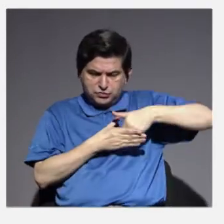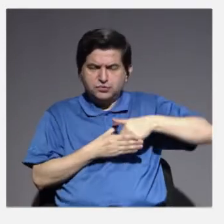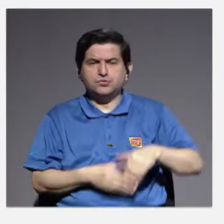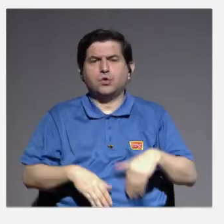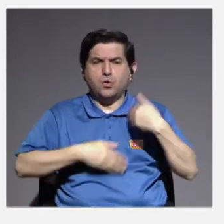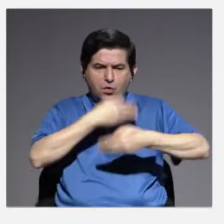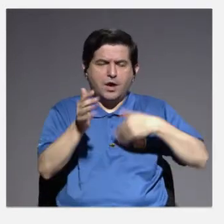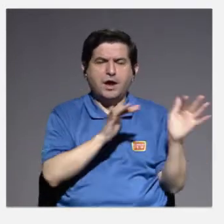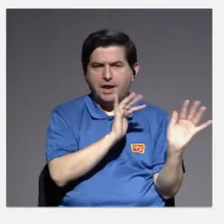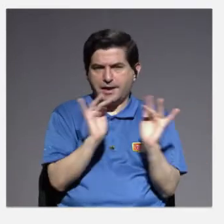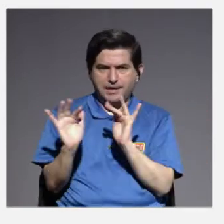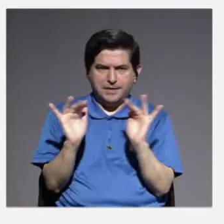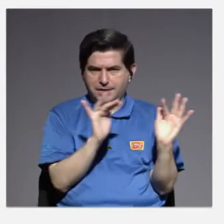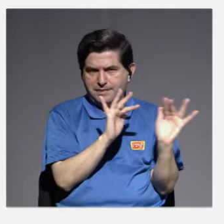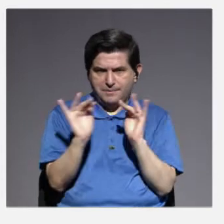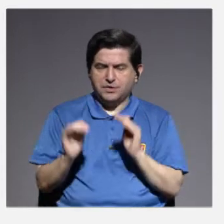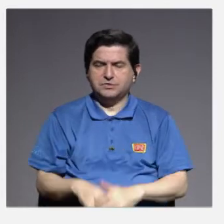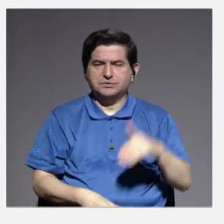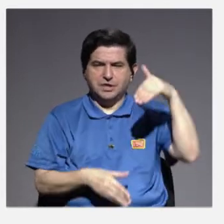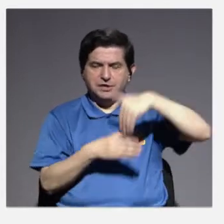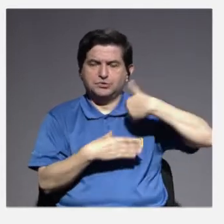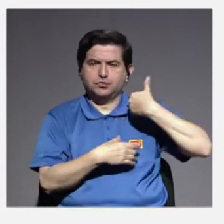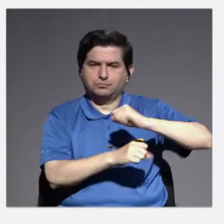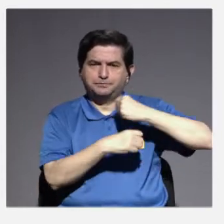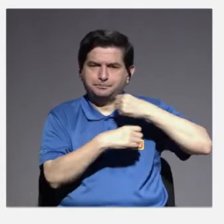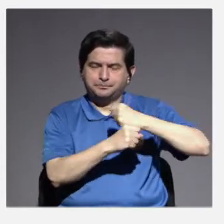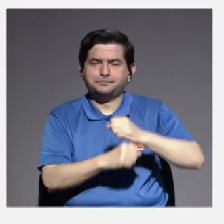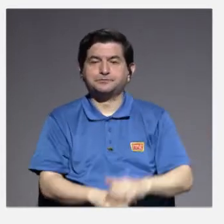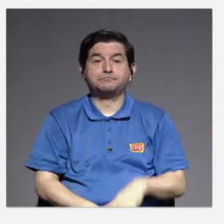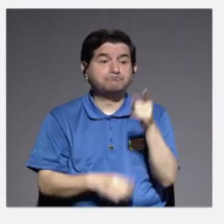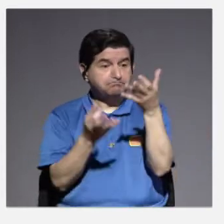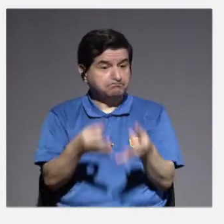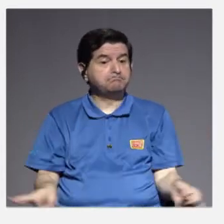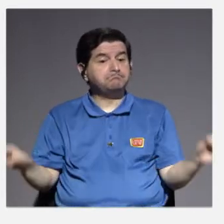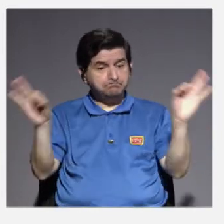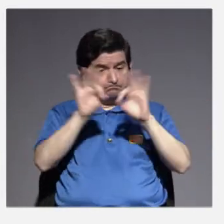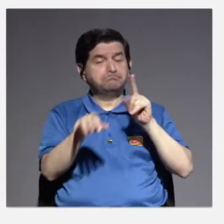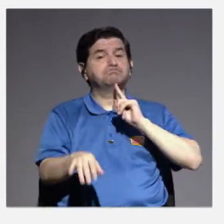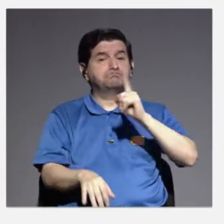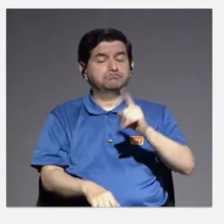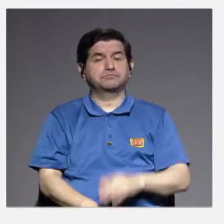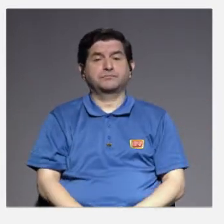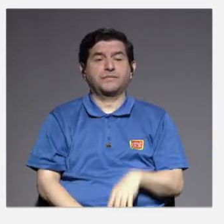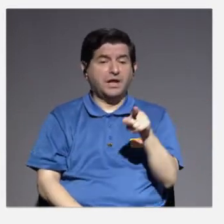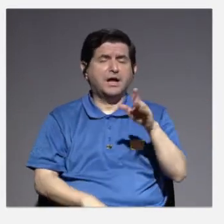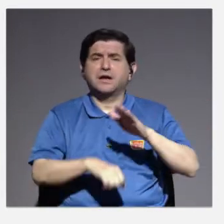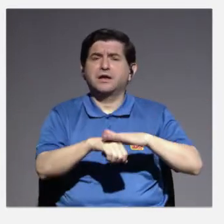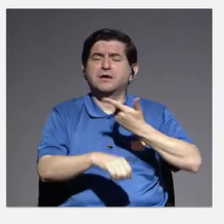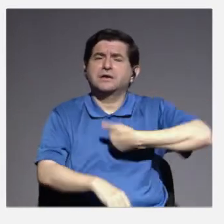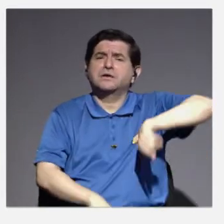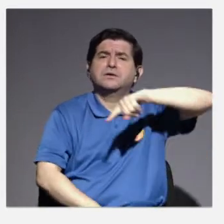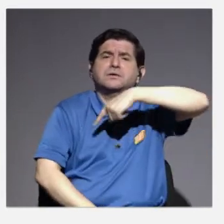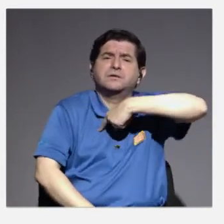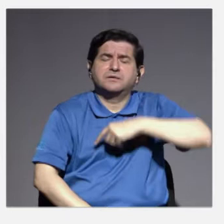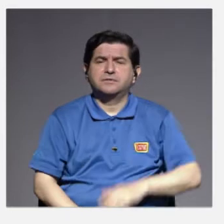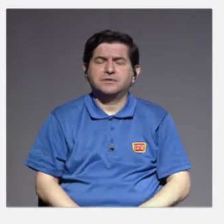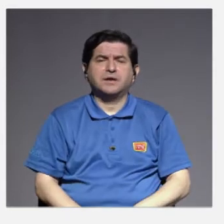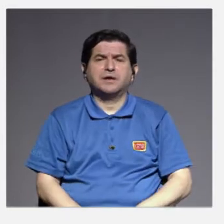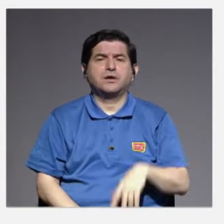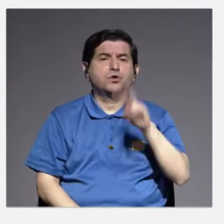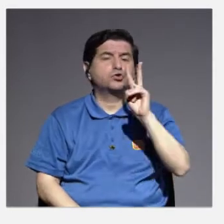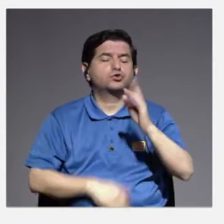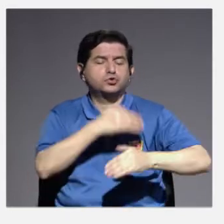la digitalización en las municipalidades. Y esto es importante mencionarlo porque esto es lo que nos permite a nosotros generar